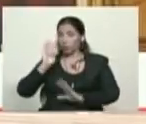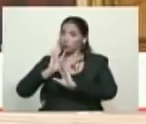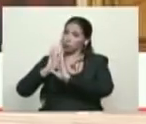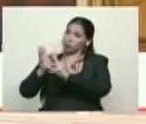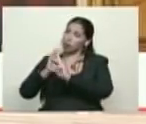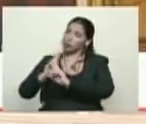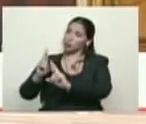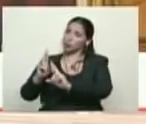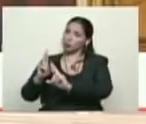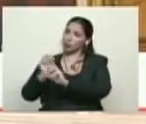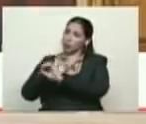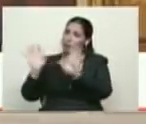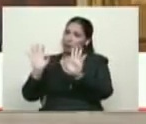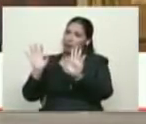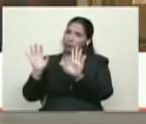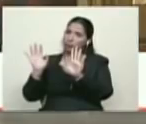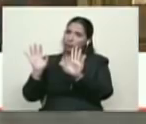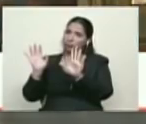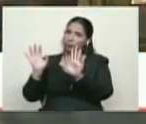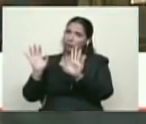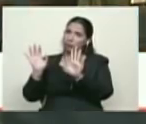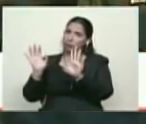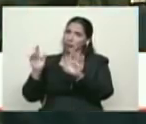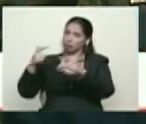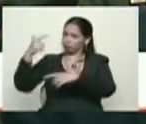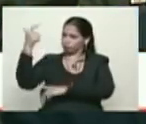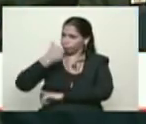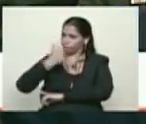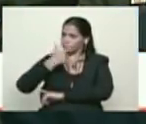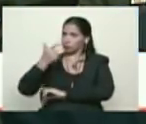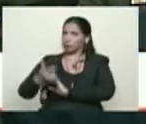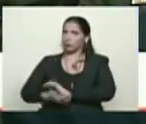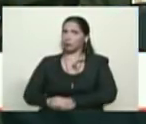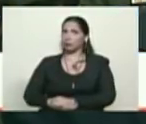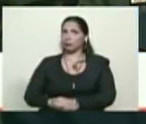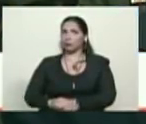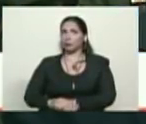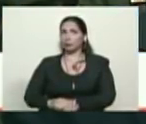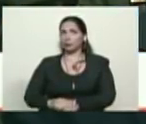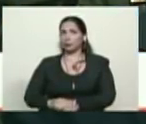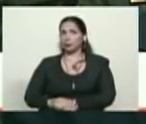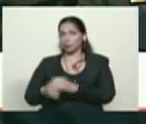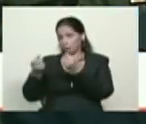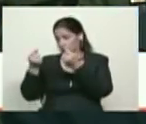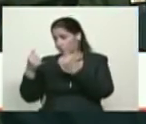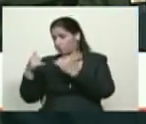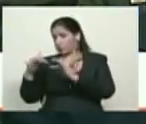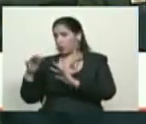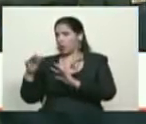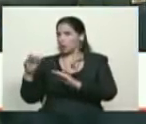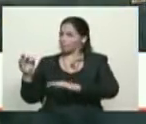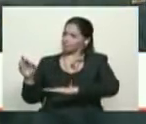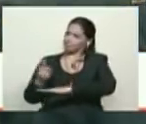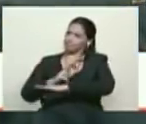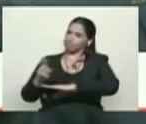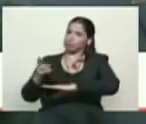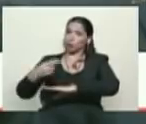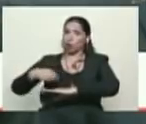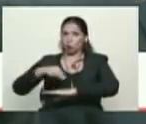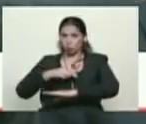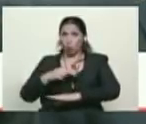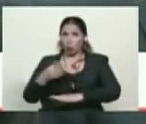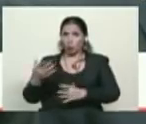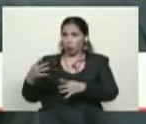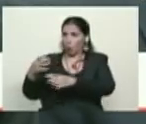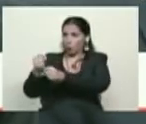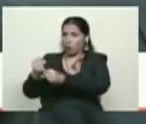mucha claridad, con mucha decencia, con mucha veracidad de lo que nosotros creemos